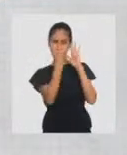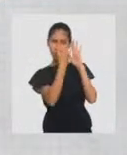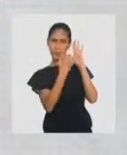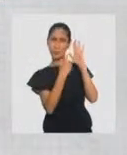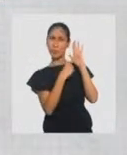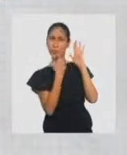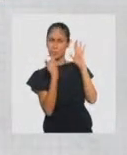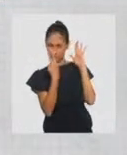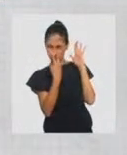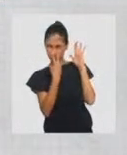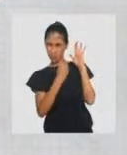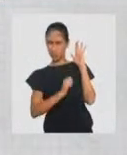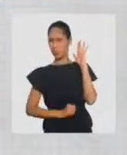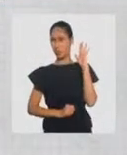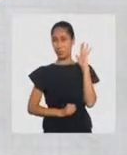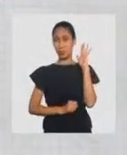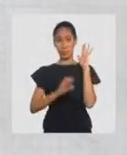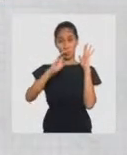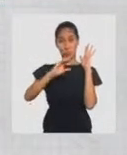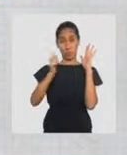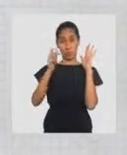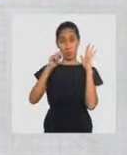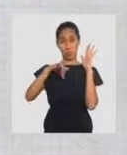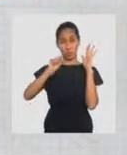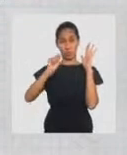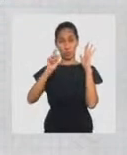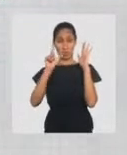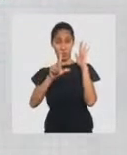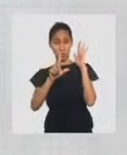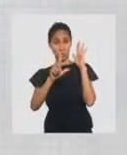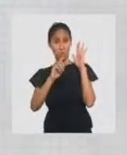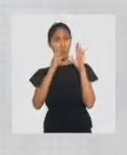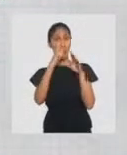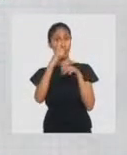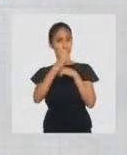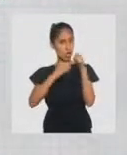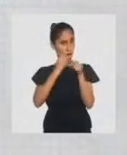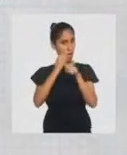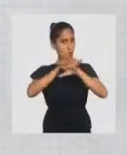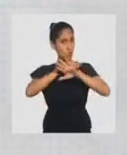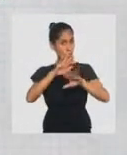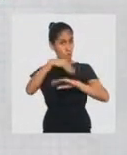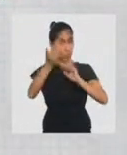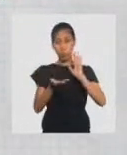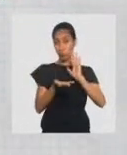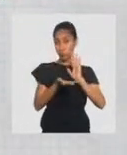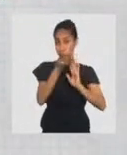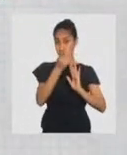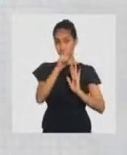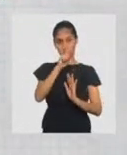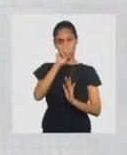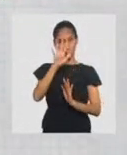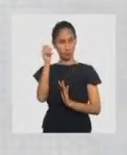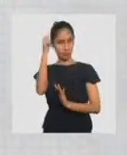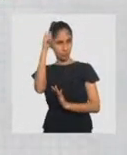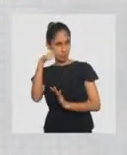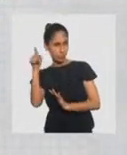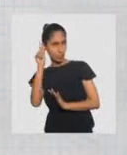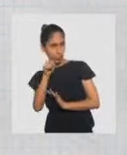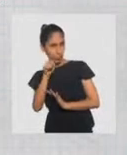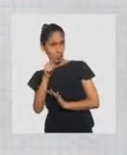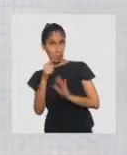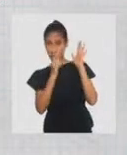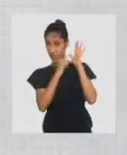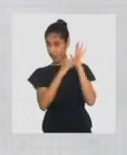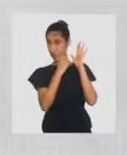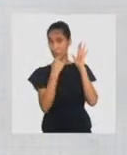gráfica, podemos observar que el capital, al pasar un año, se incrementa en su 15%, tal como